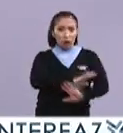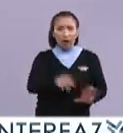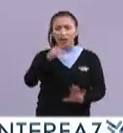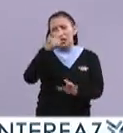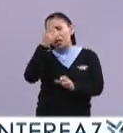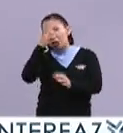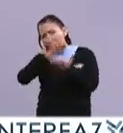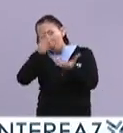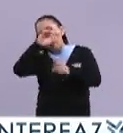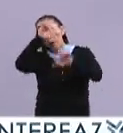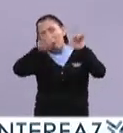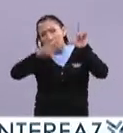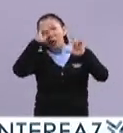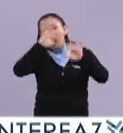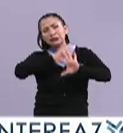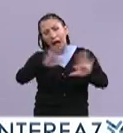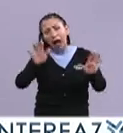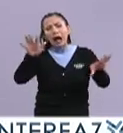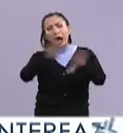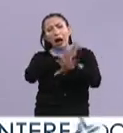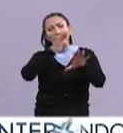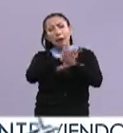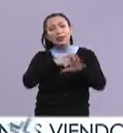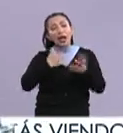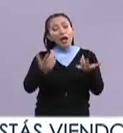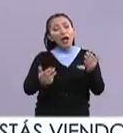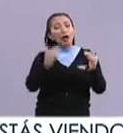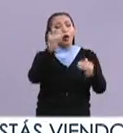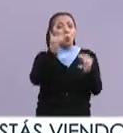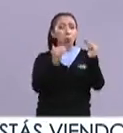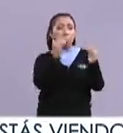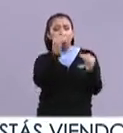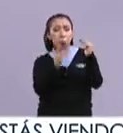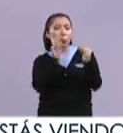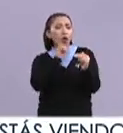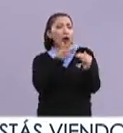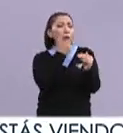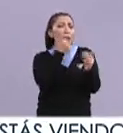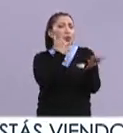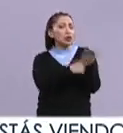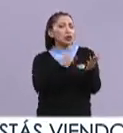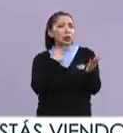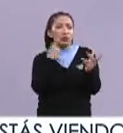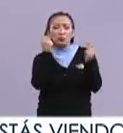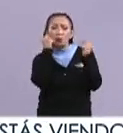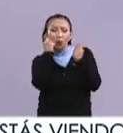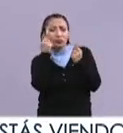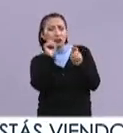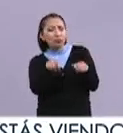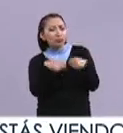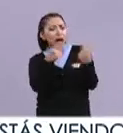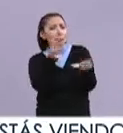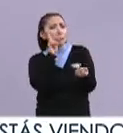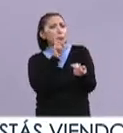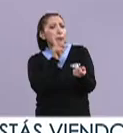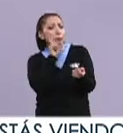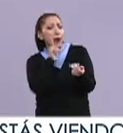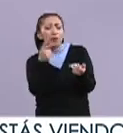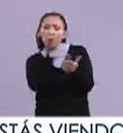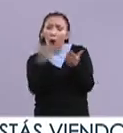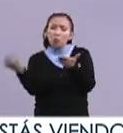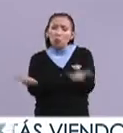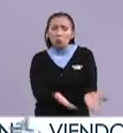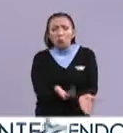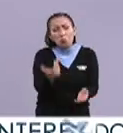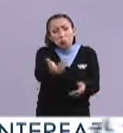nivel nacional, ya hemos transitado de un nivel de cuotas a un nivel paritario en el cual ya no nos importa que les demos a las mujeres un espacio.